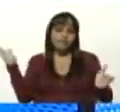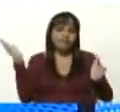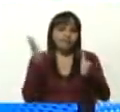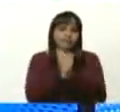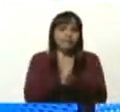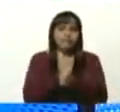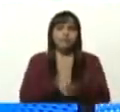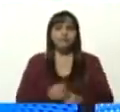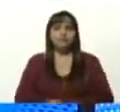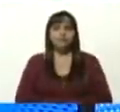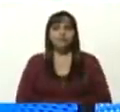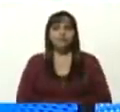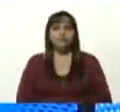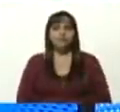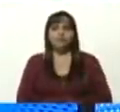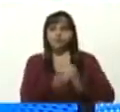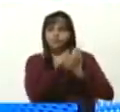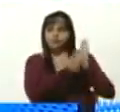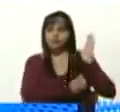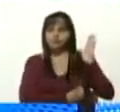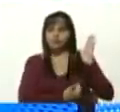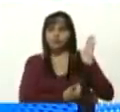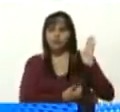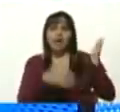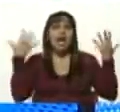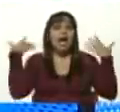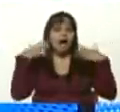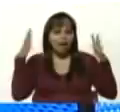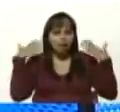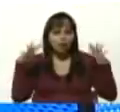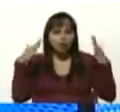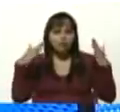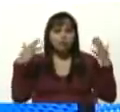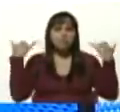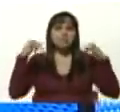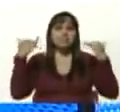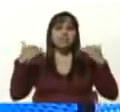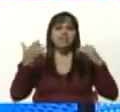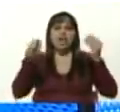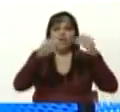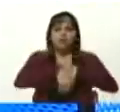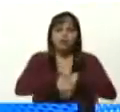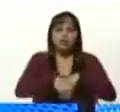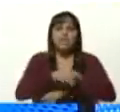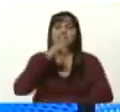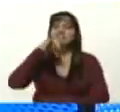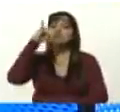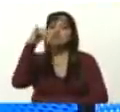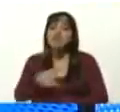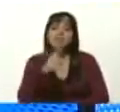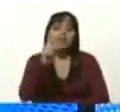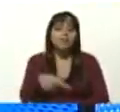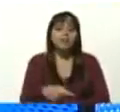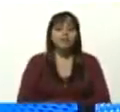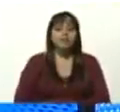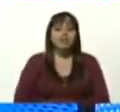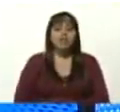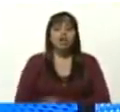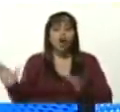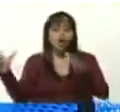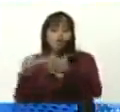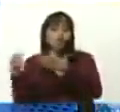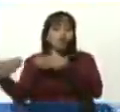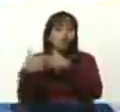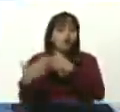aplaudir y celebrar los logros y denunciar las amenazas,